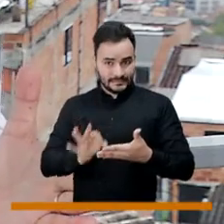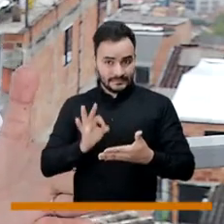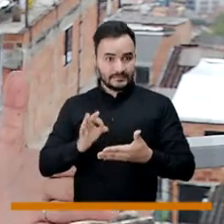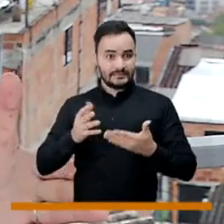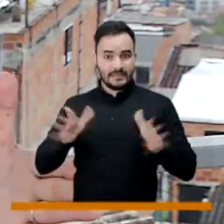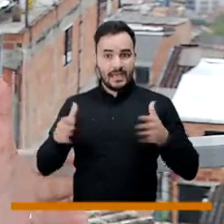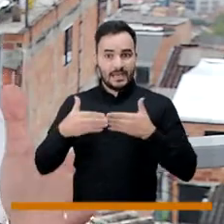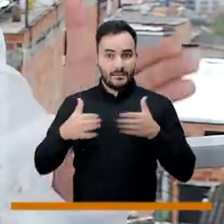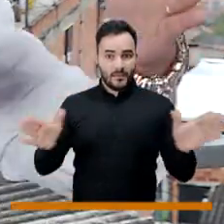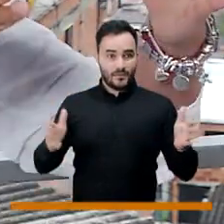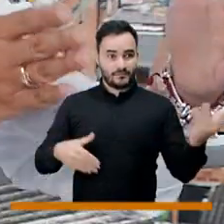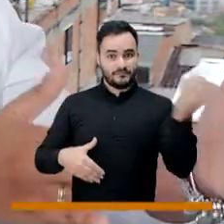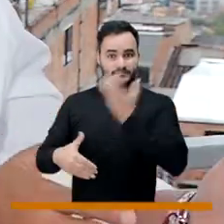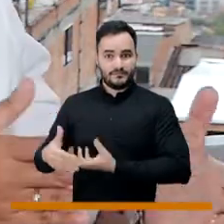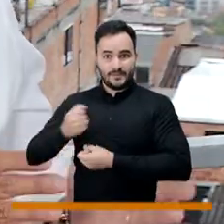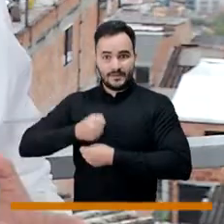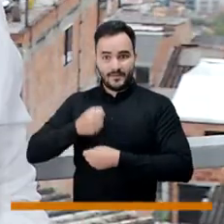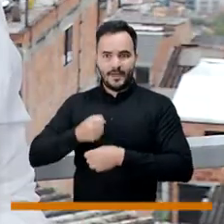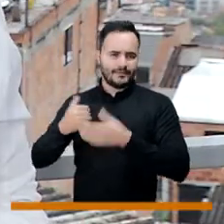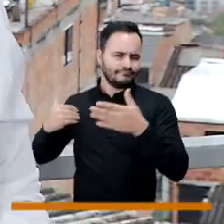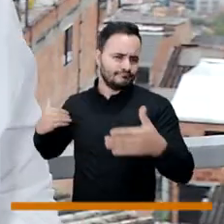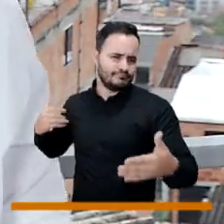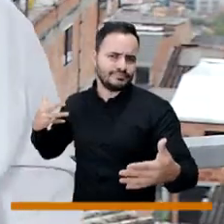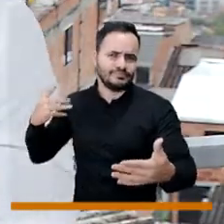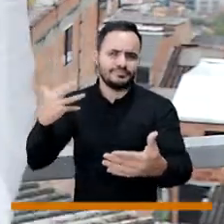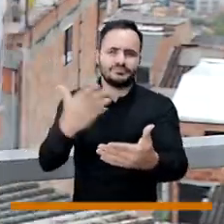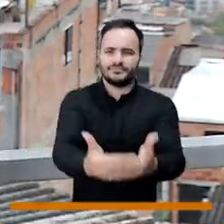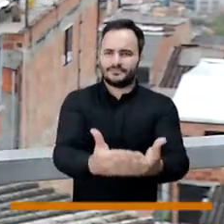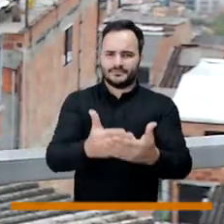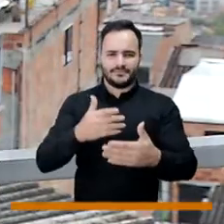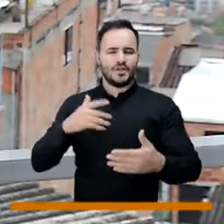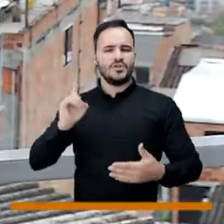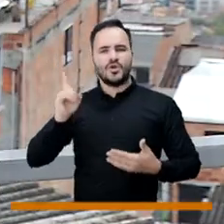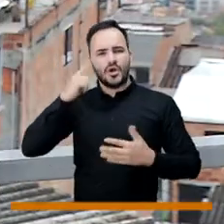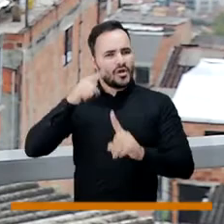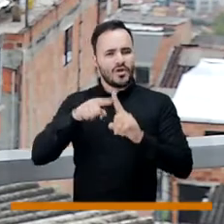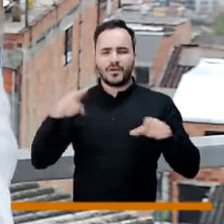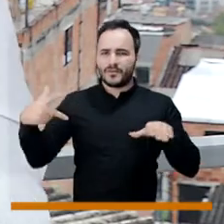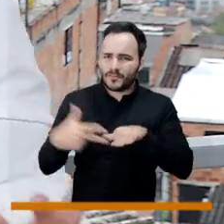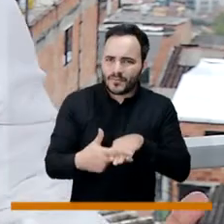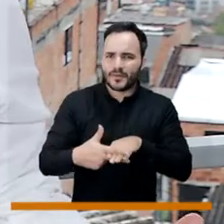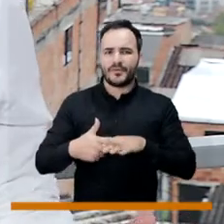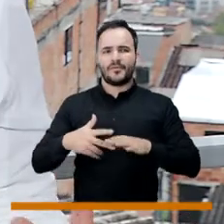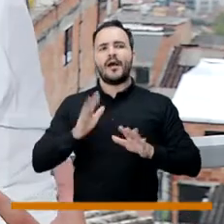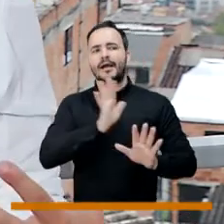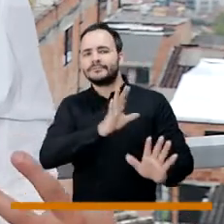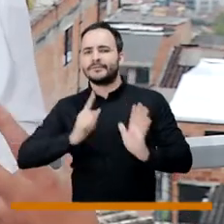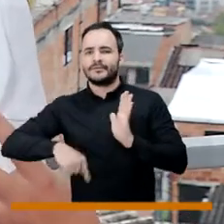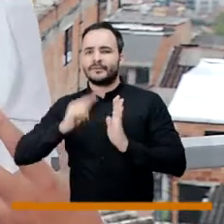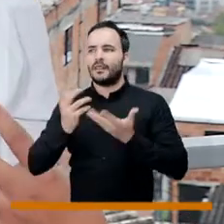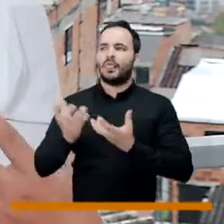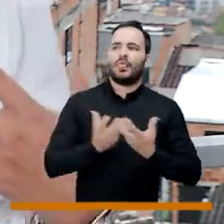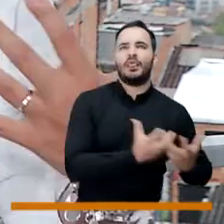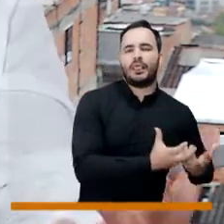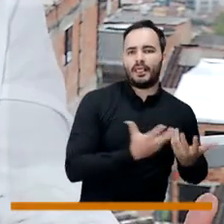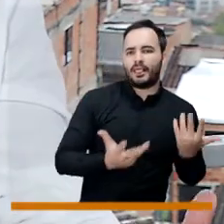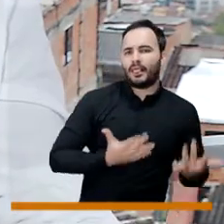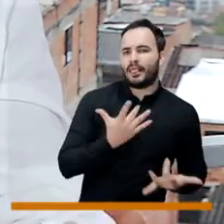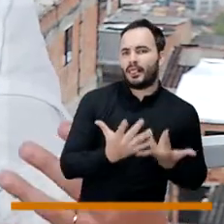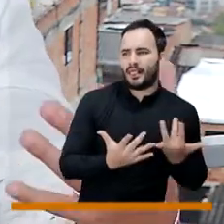permite una prestación del servicio desde el primer día del calendario académico hasta el último día del año escolar nosotros no podemos